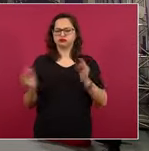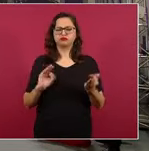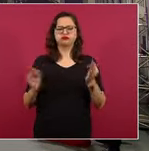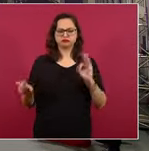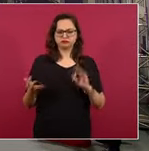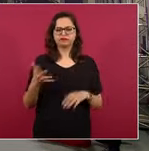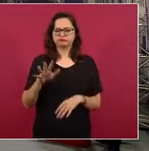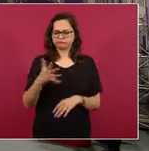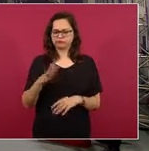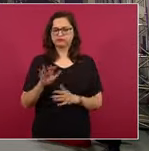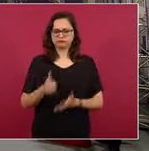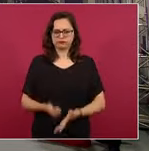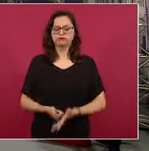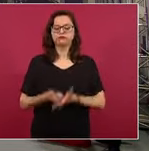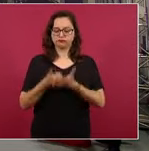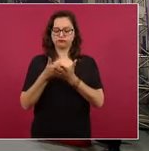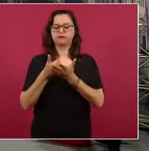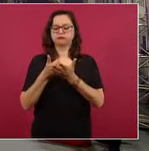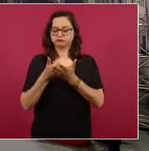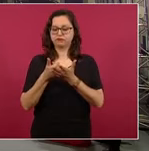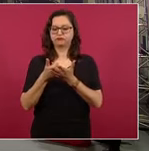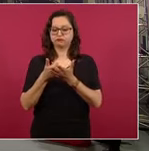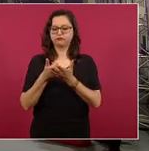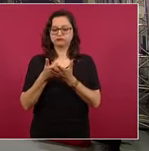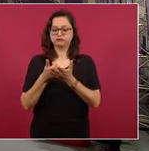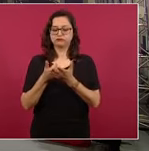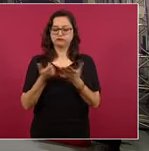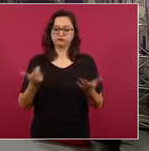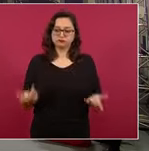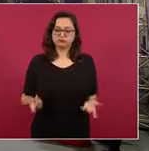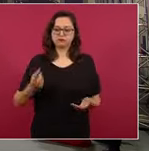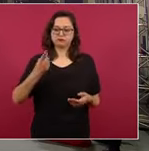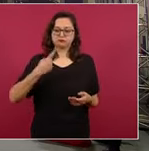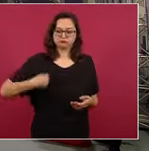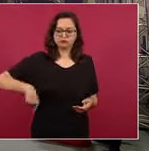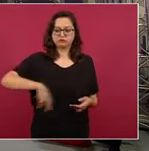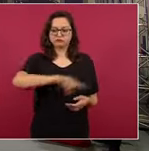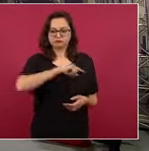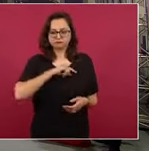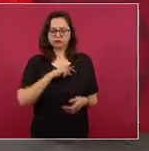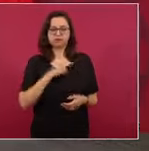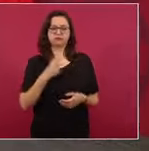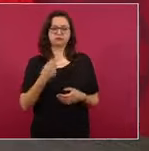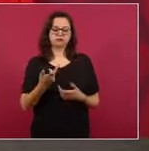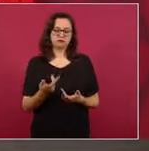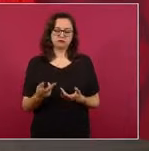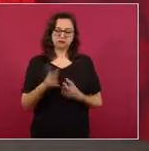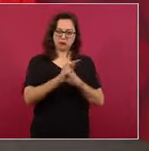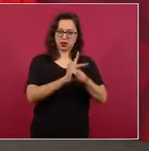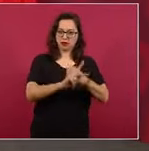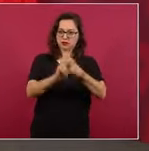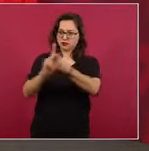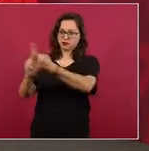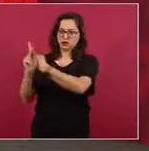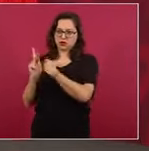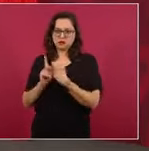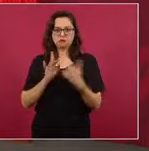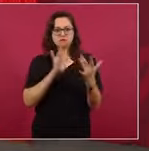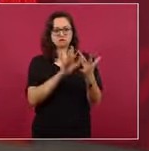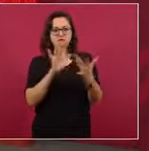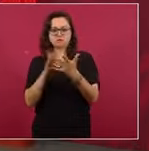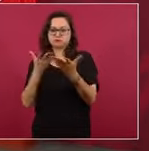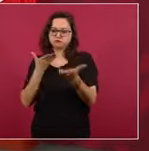el tren Maya, y estamos trabajando con los países de Centroamérica en